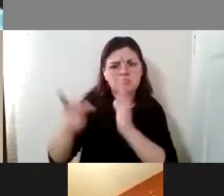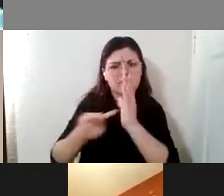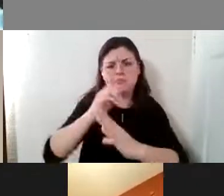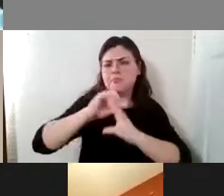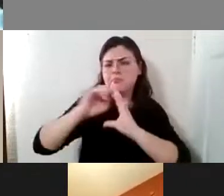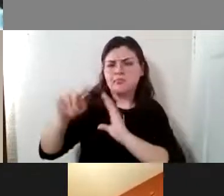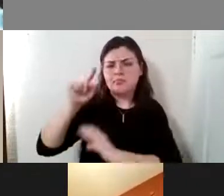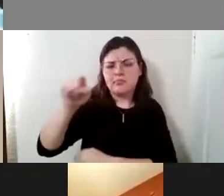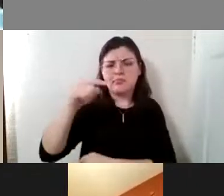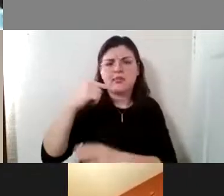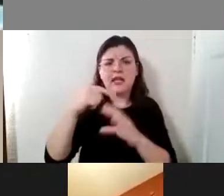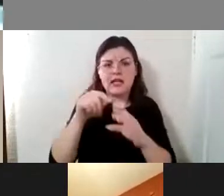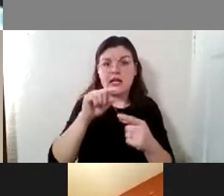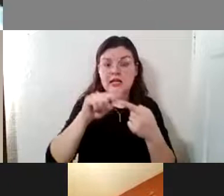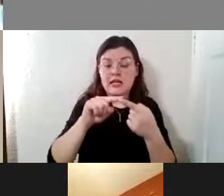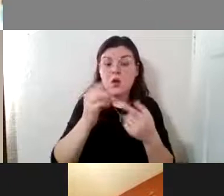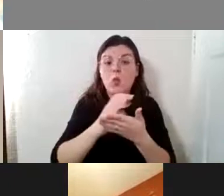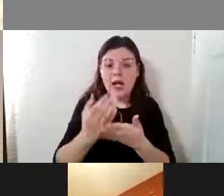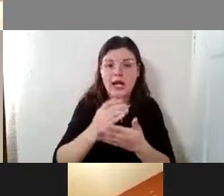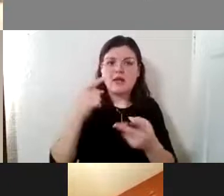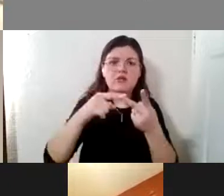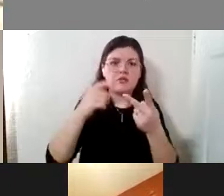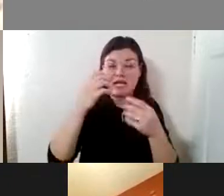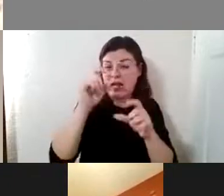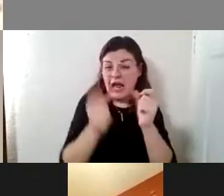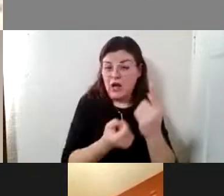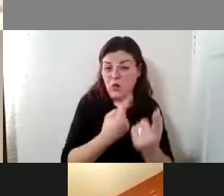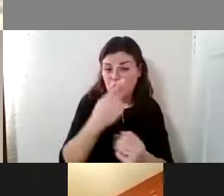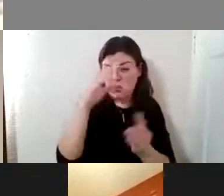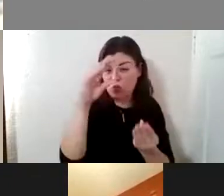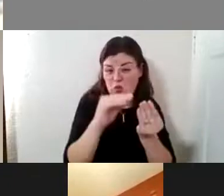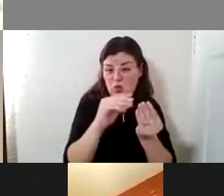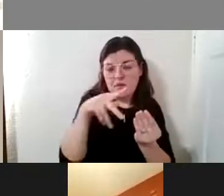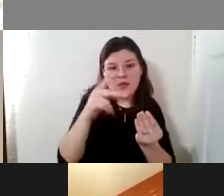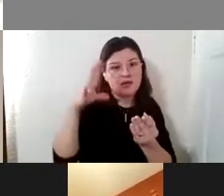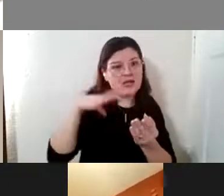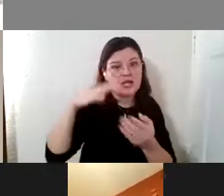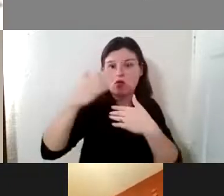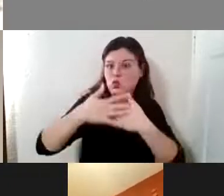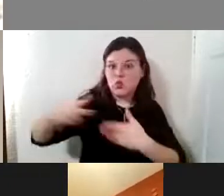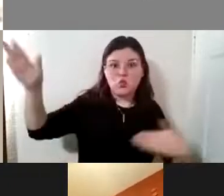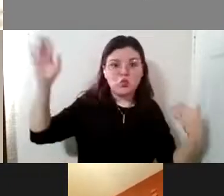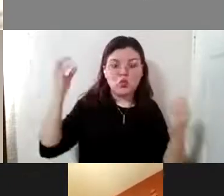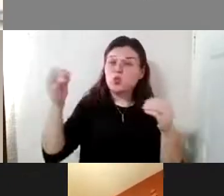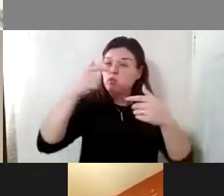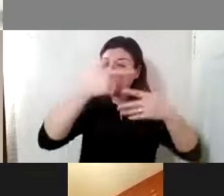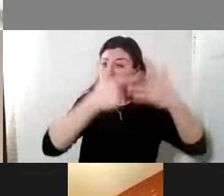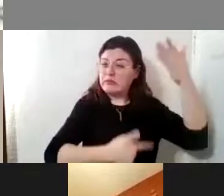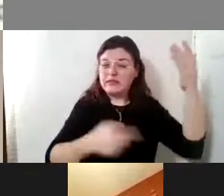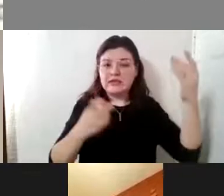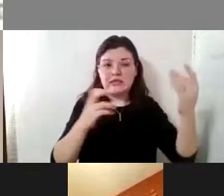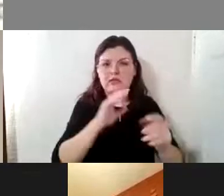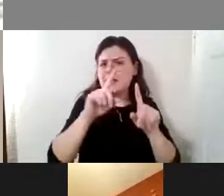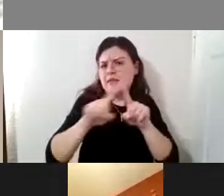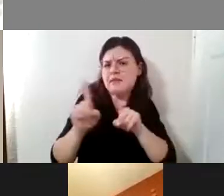aquí vienen los cuentos y estos son solo algunos cuentos. La verdad que hay diversos cuentos y les mencionaba ahorita en diversos temas. Sí,